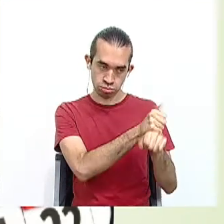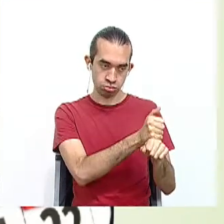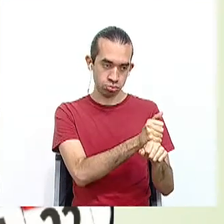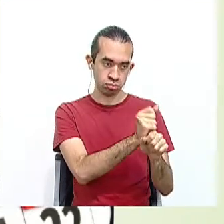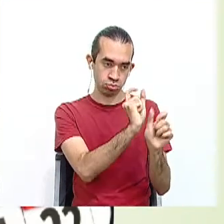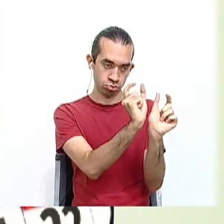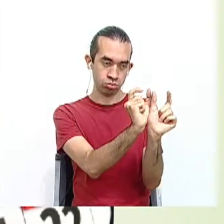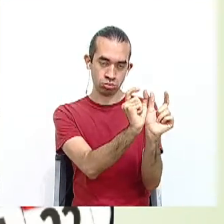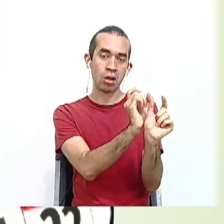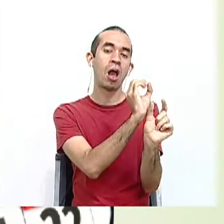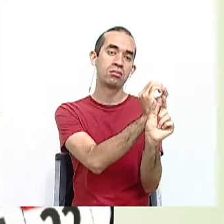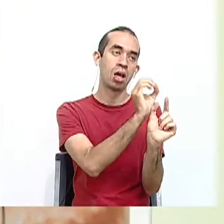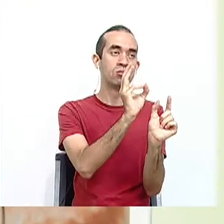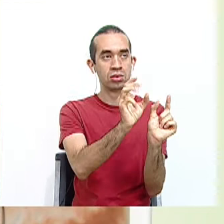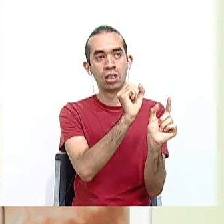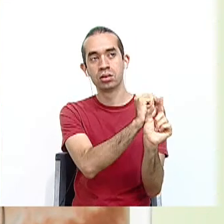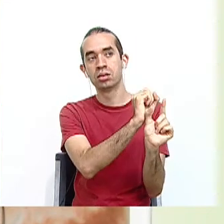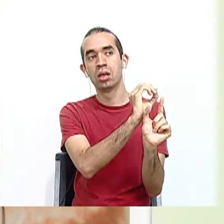establecidas.